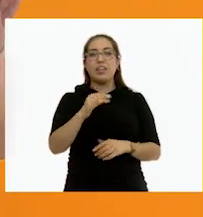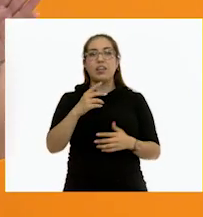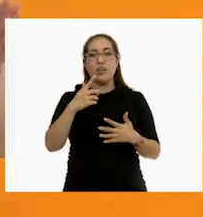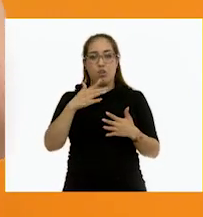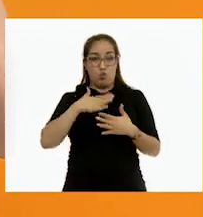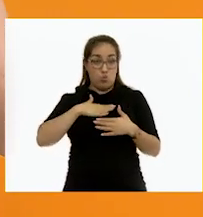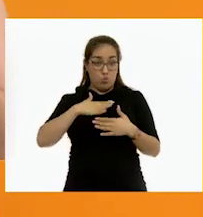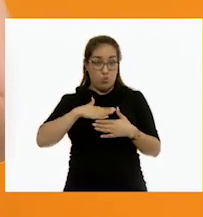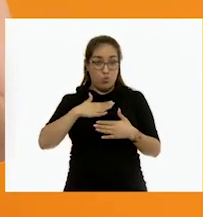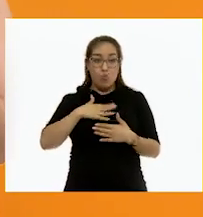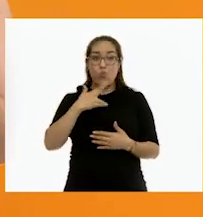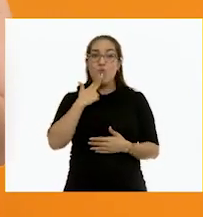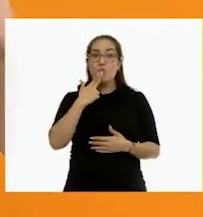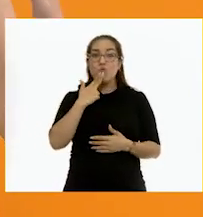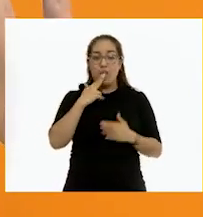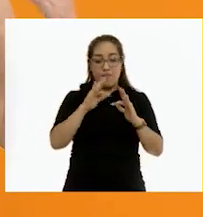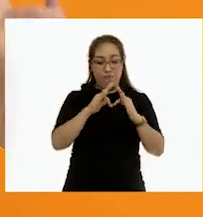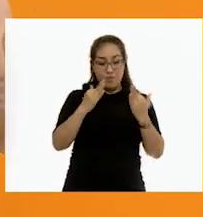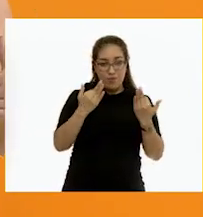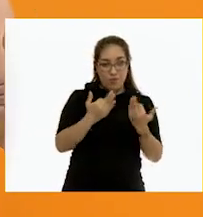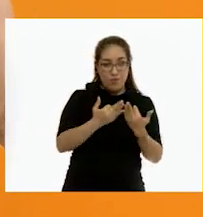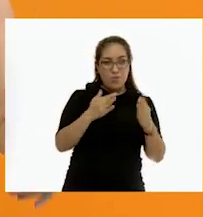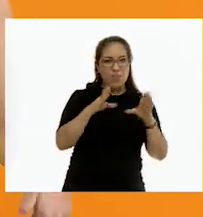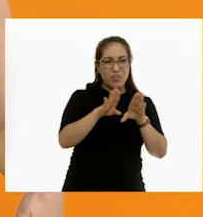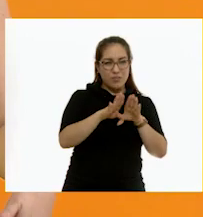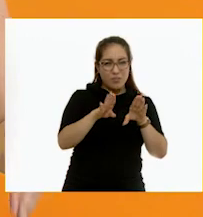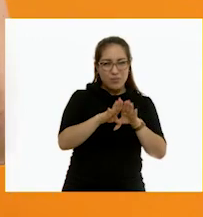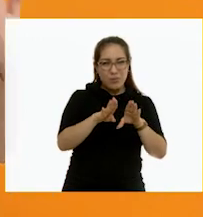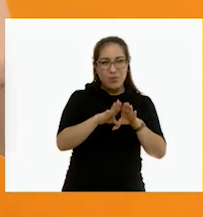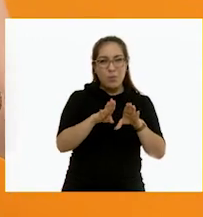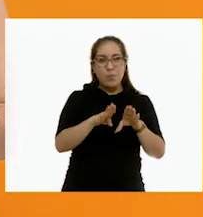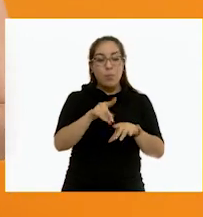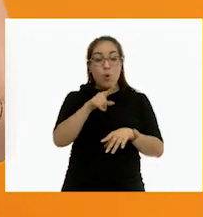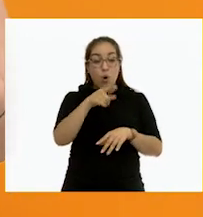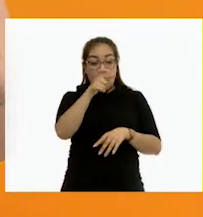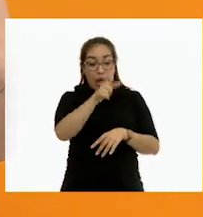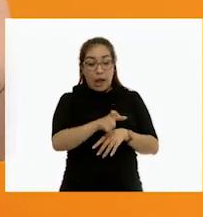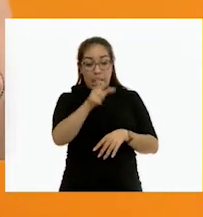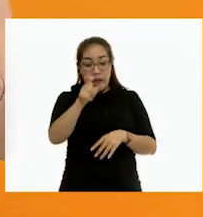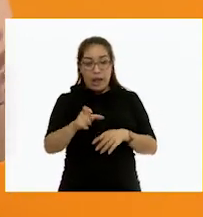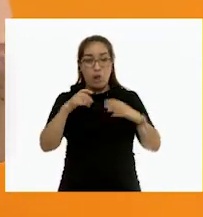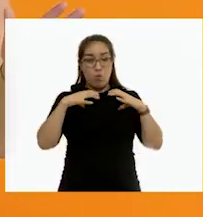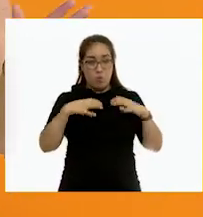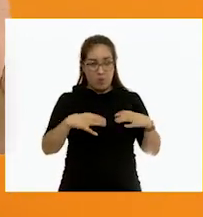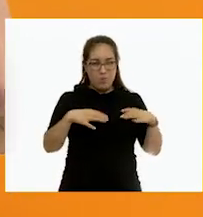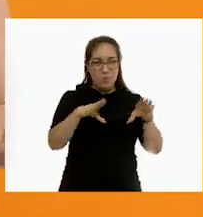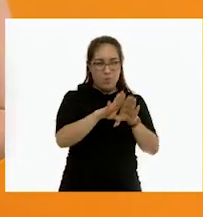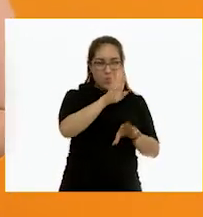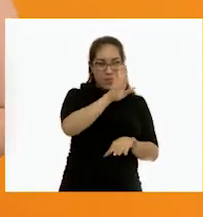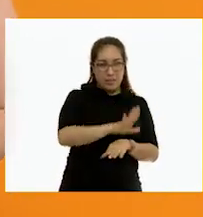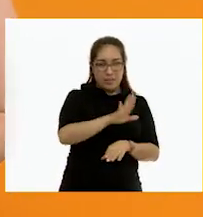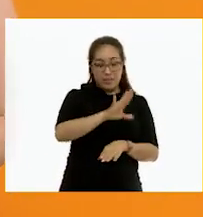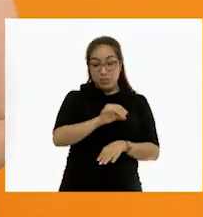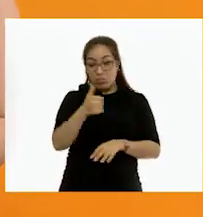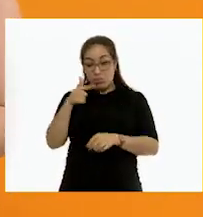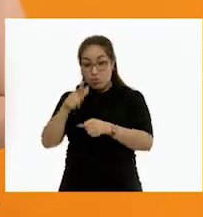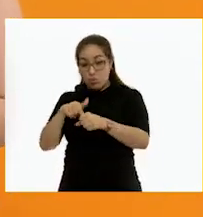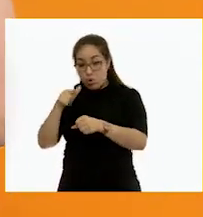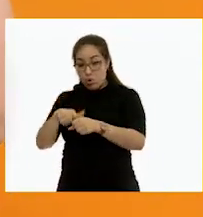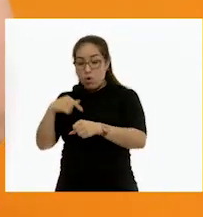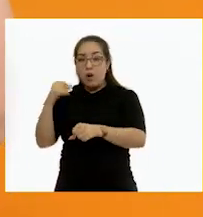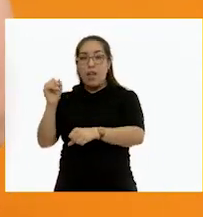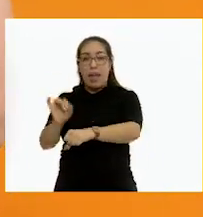lo ocupé así, las figuras geométricas daban la composición física y los colores la composición emocional.